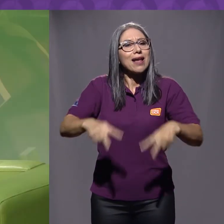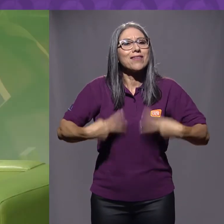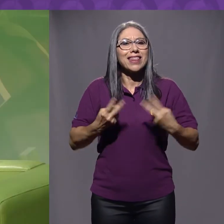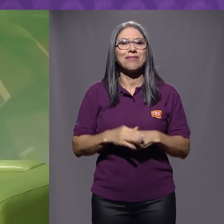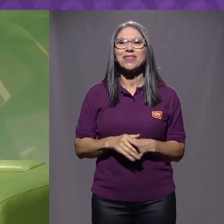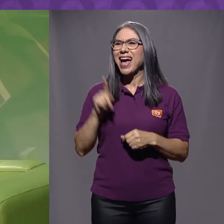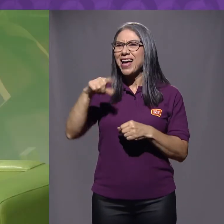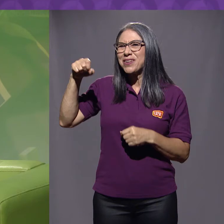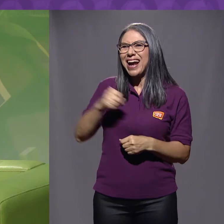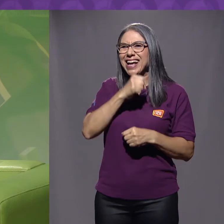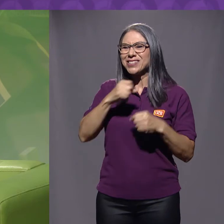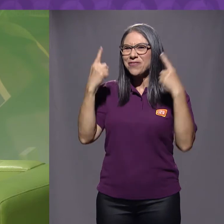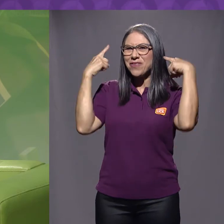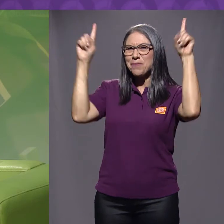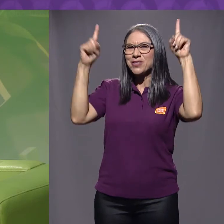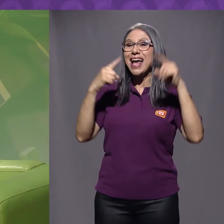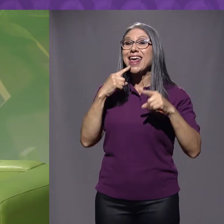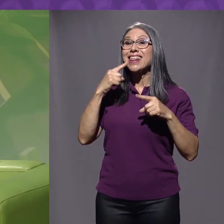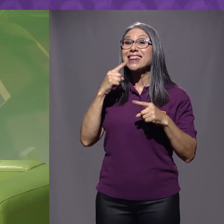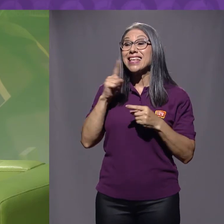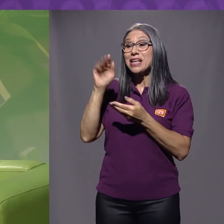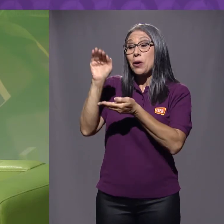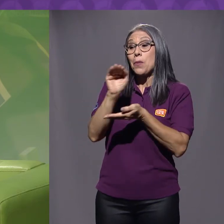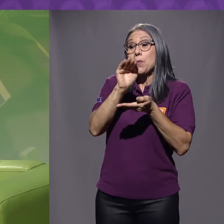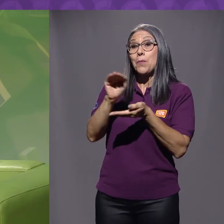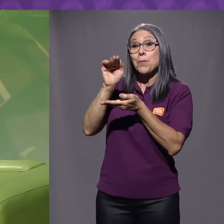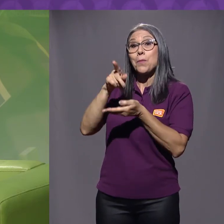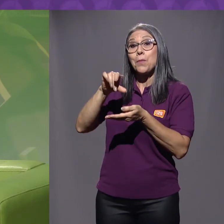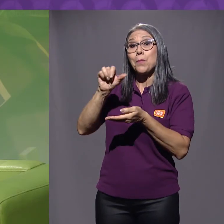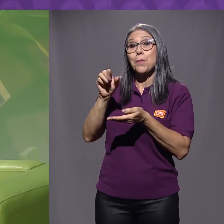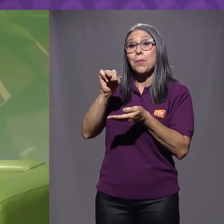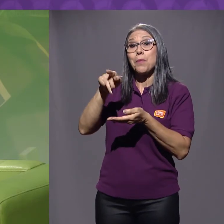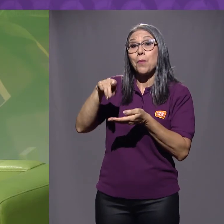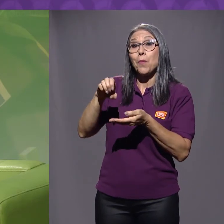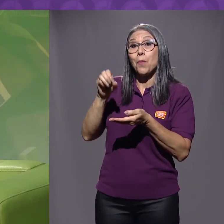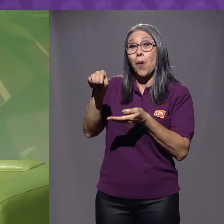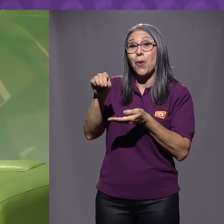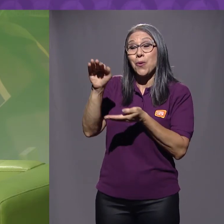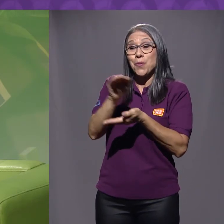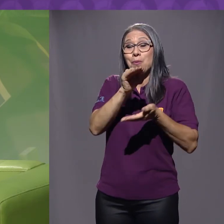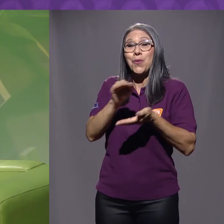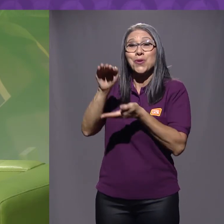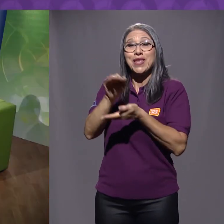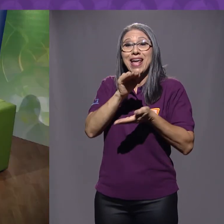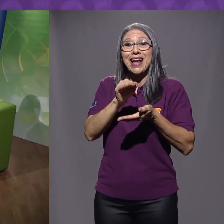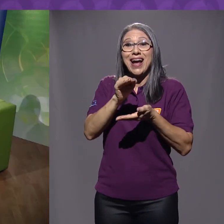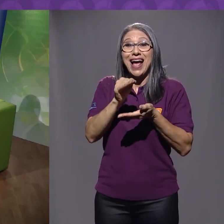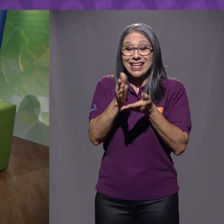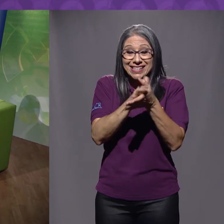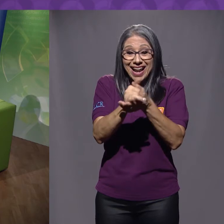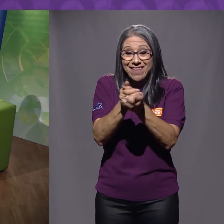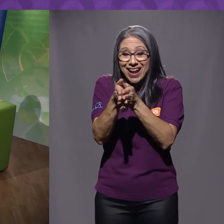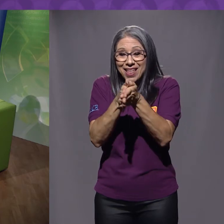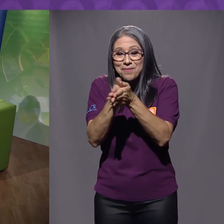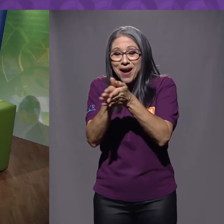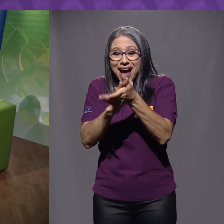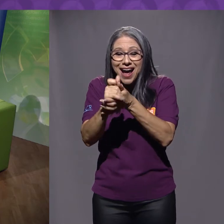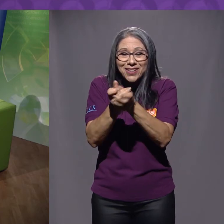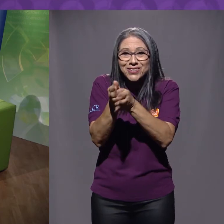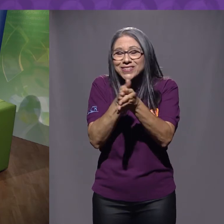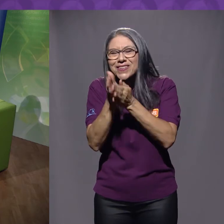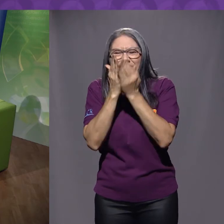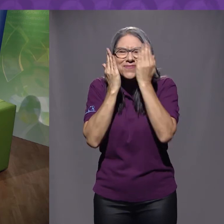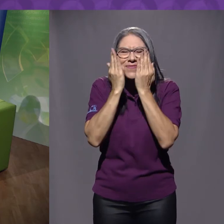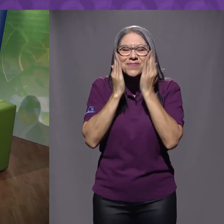Esta canción famosa de que Pimpón es un muñeco muy lindo y juguetón que se lava las manos con agua y jabón, yo creo que nuestras abuelas y nuestros